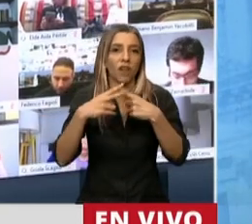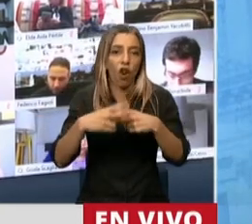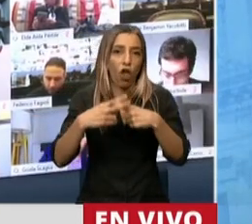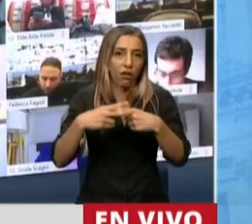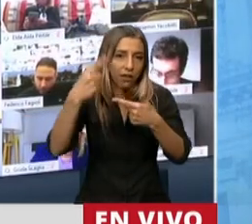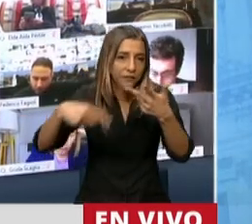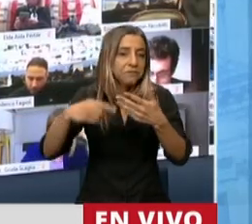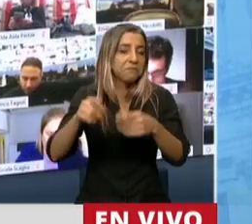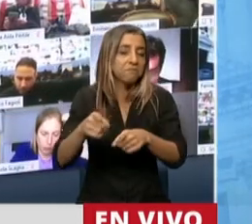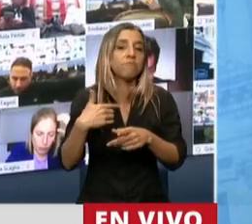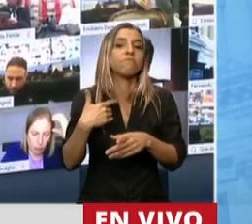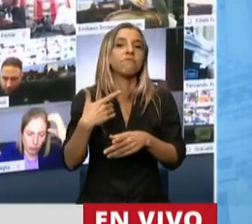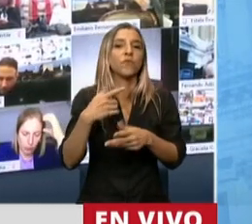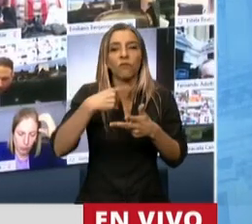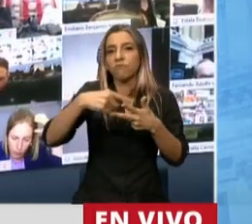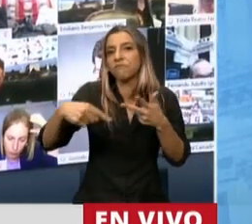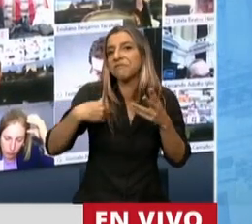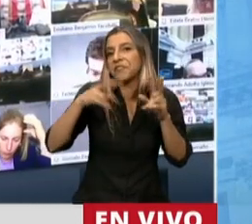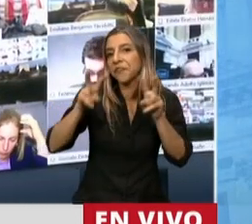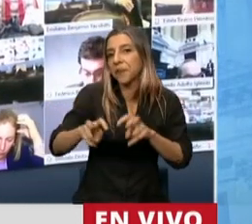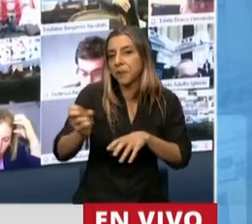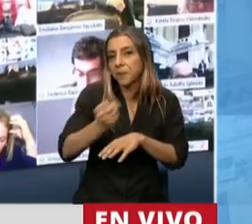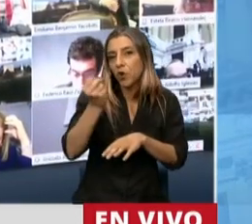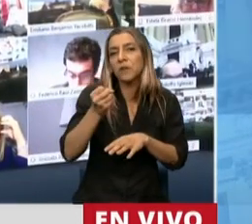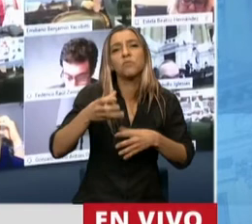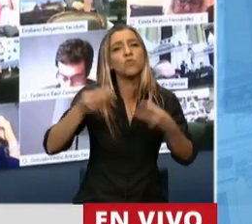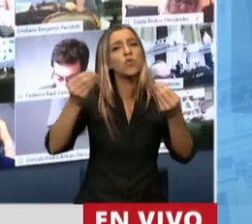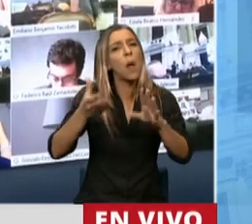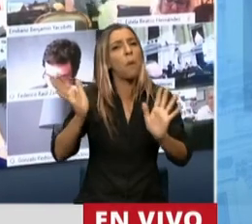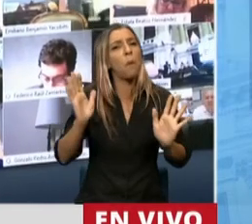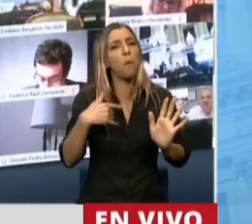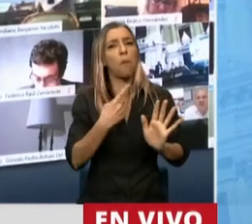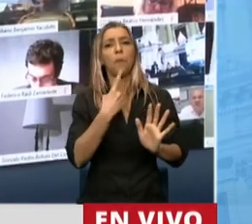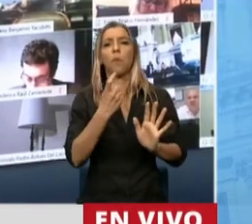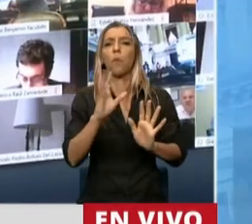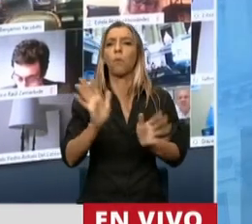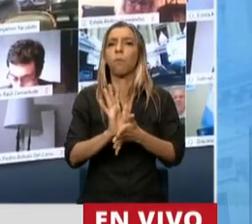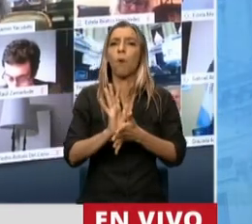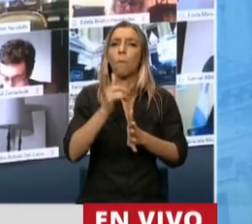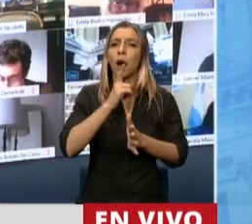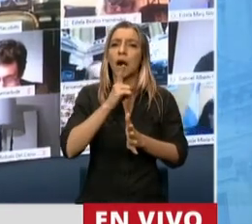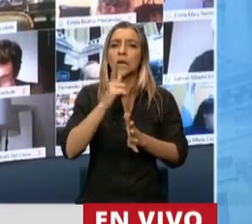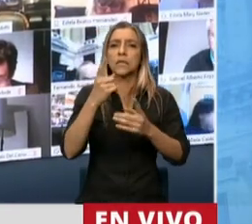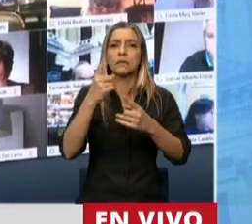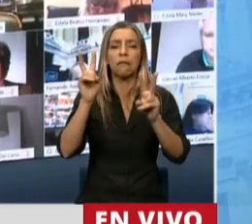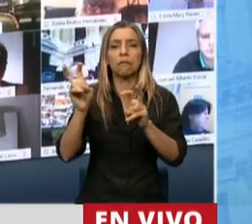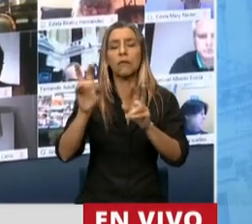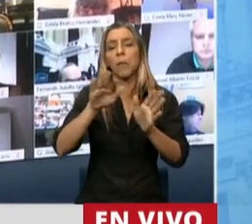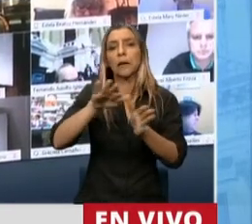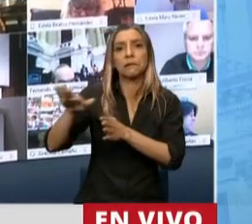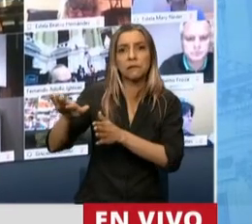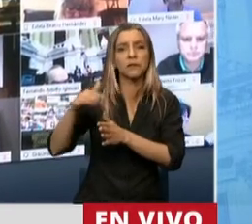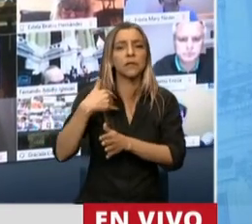Y muchas veces estas cuestiones no son tenidas en cuenta, y pareciera ser que a veces es más trascendente